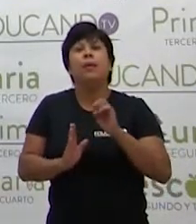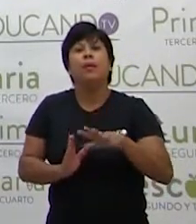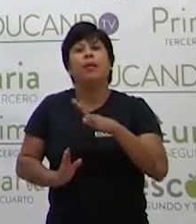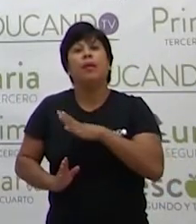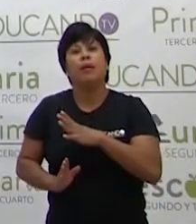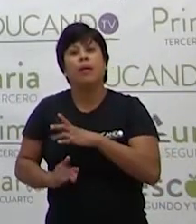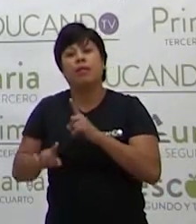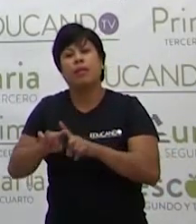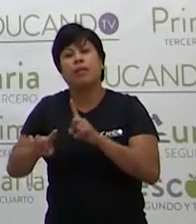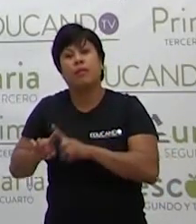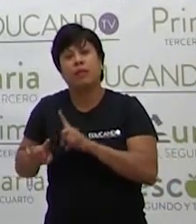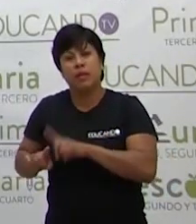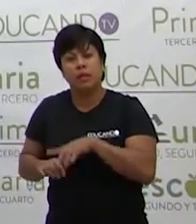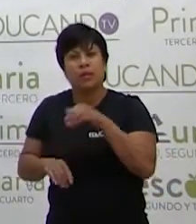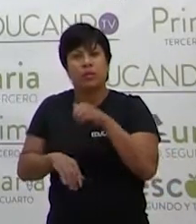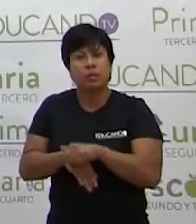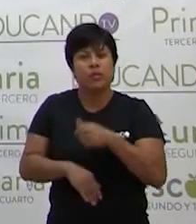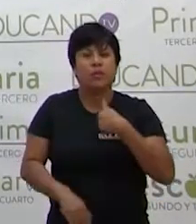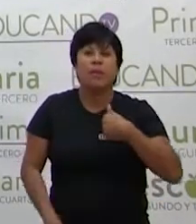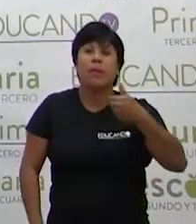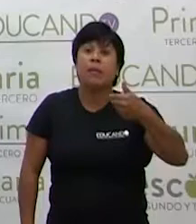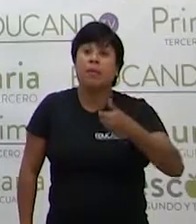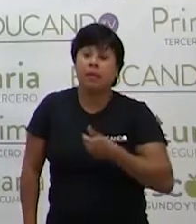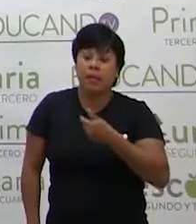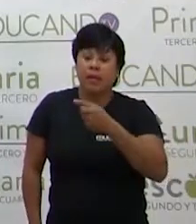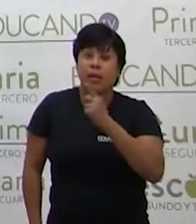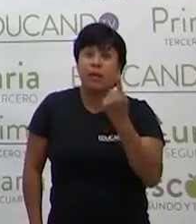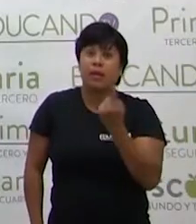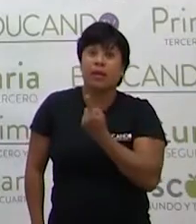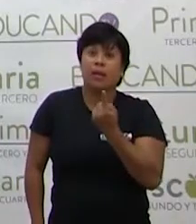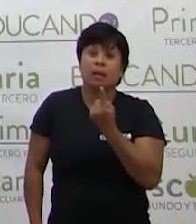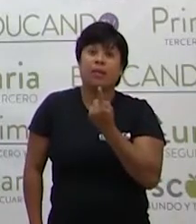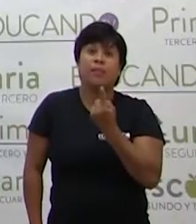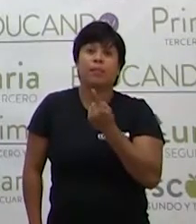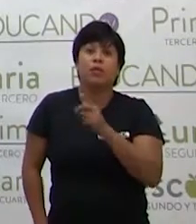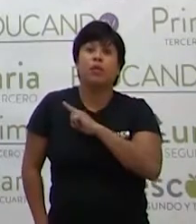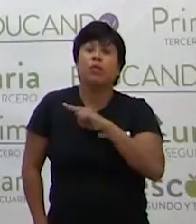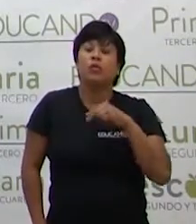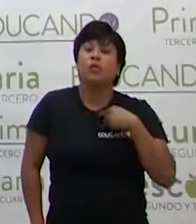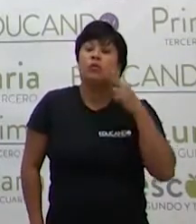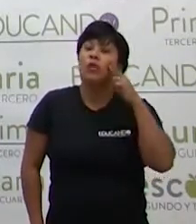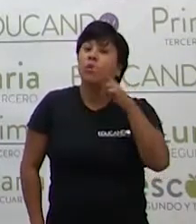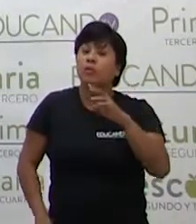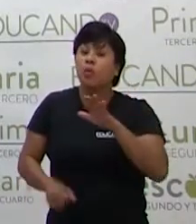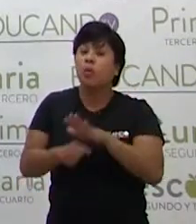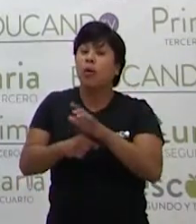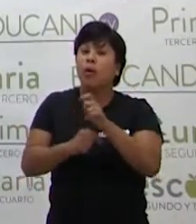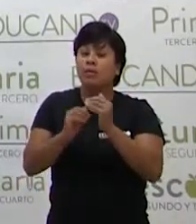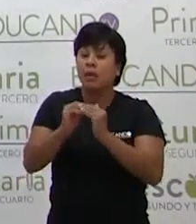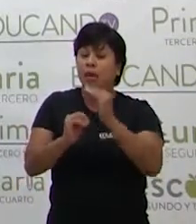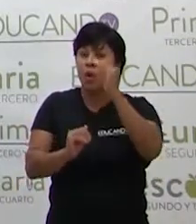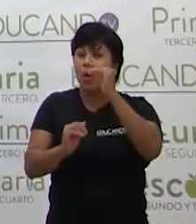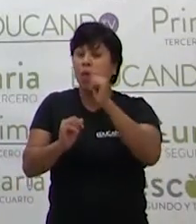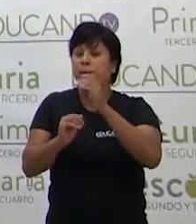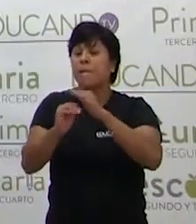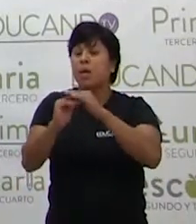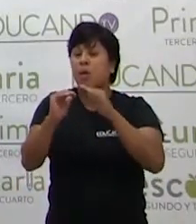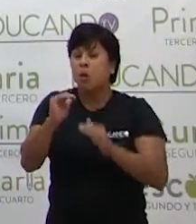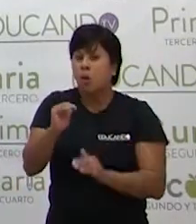números y me piden que vea cuál es mayor, cuál es